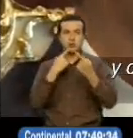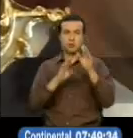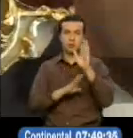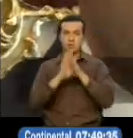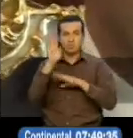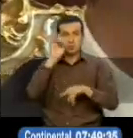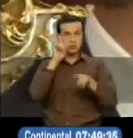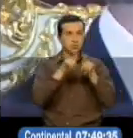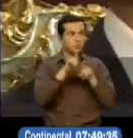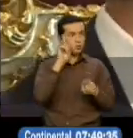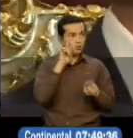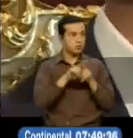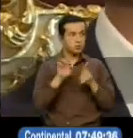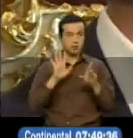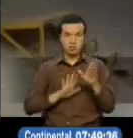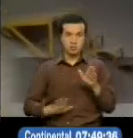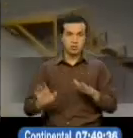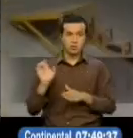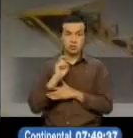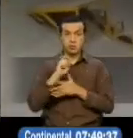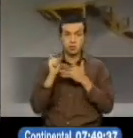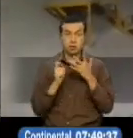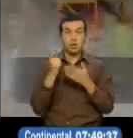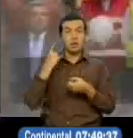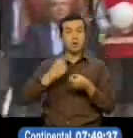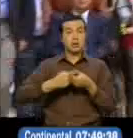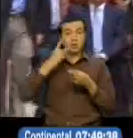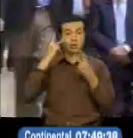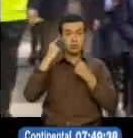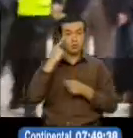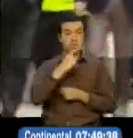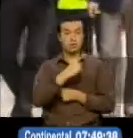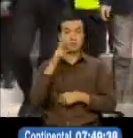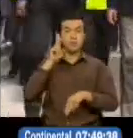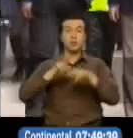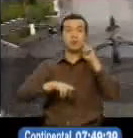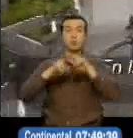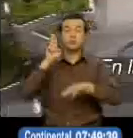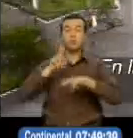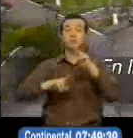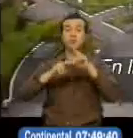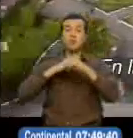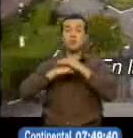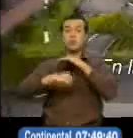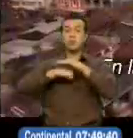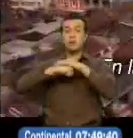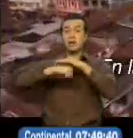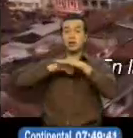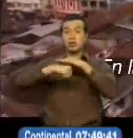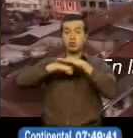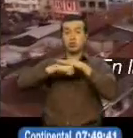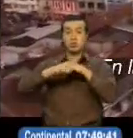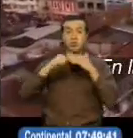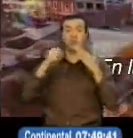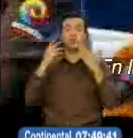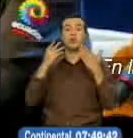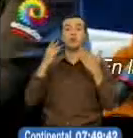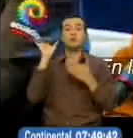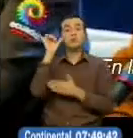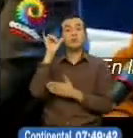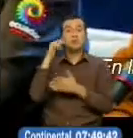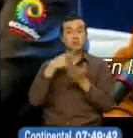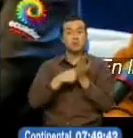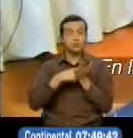de acuerdos. Creo que es lo que el Ecuador necesita. En Quito constató los avances de la construcción del metro. En Sangolquí se desarrolló el gabinete